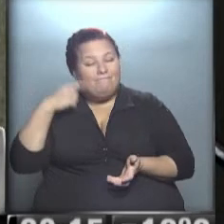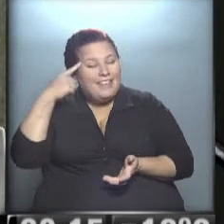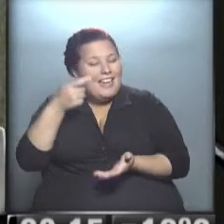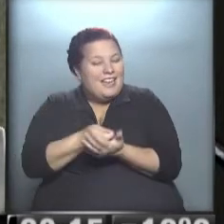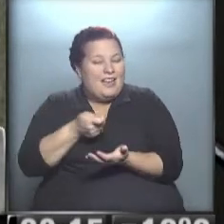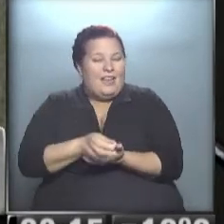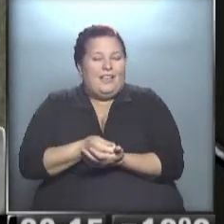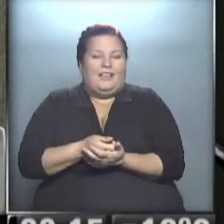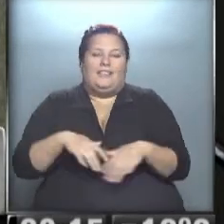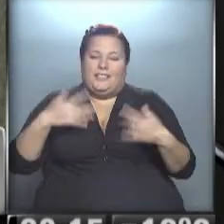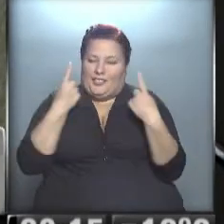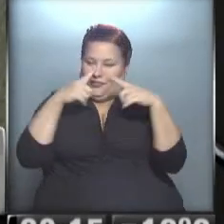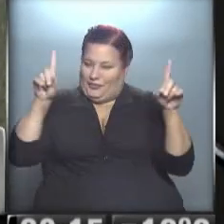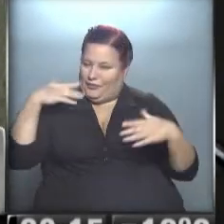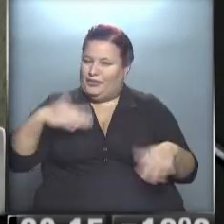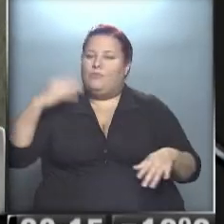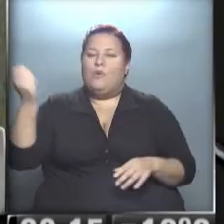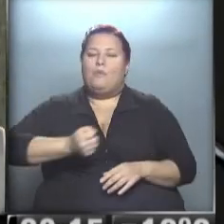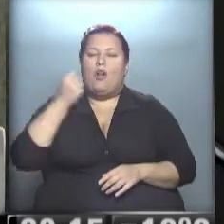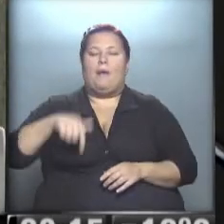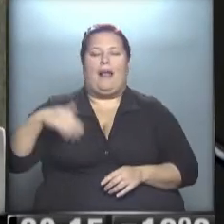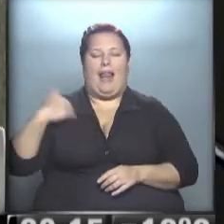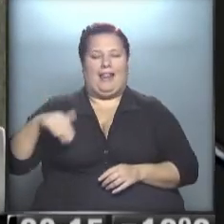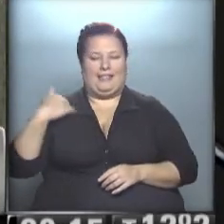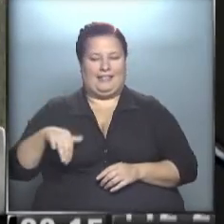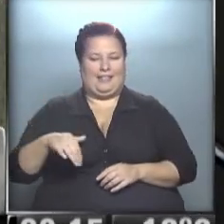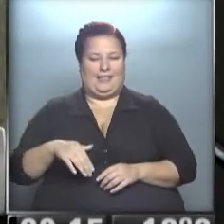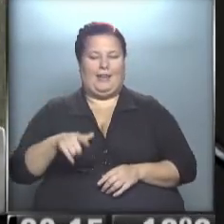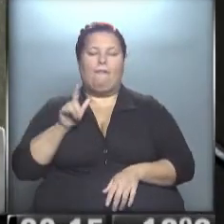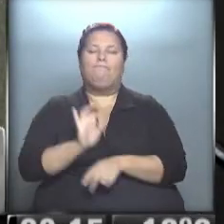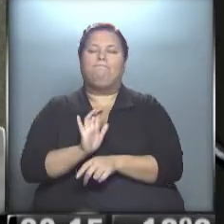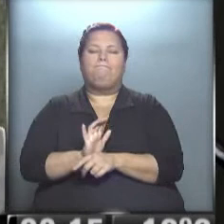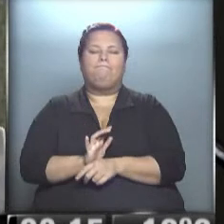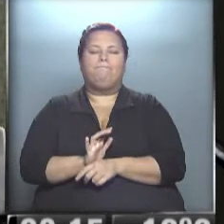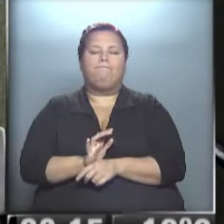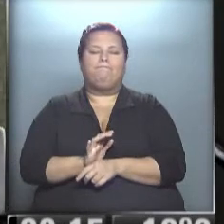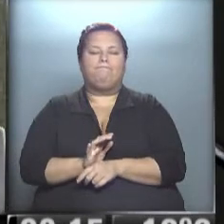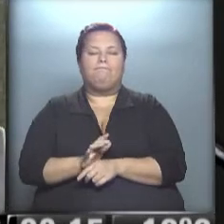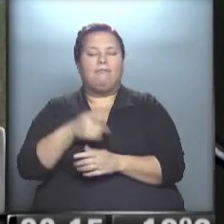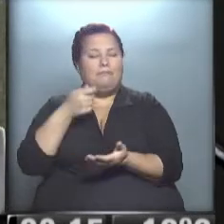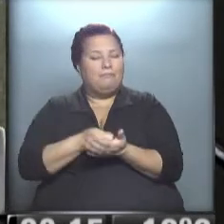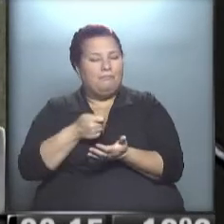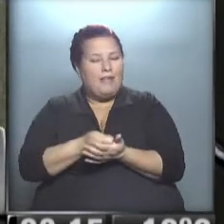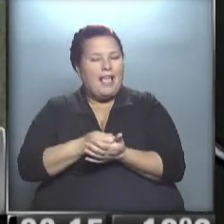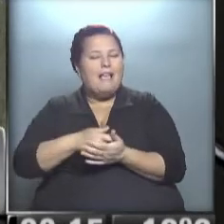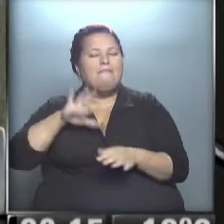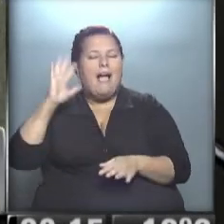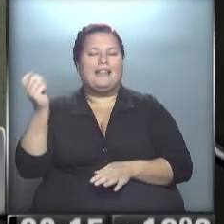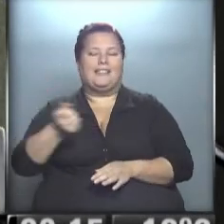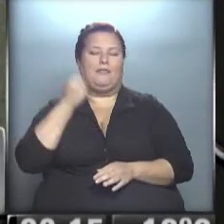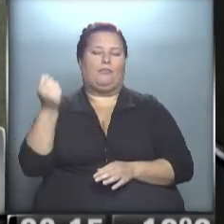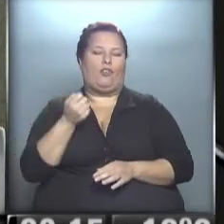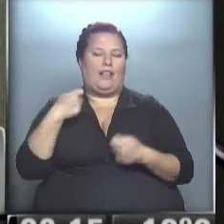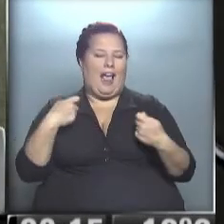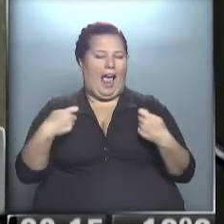inversión extraordinariamente importante para la república argentina y es una de las inversiones más significativas